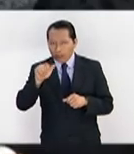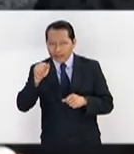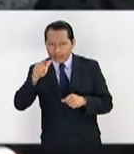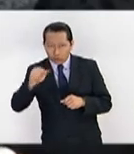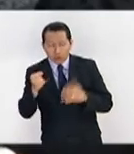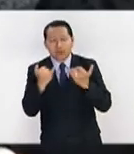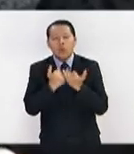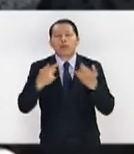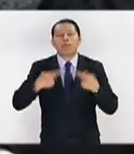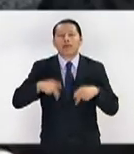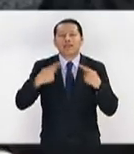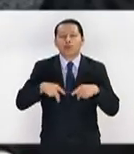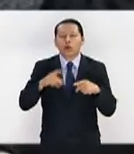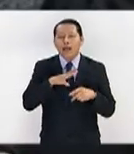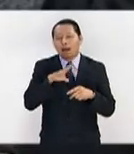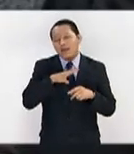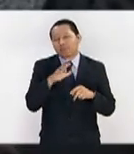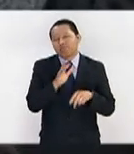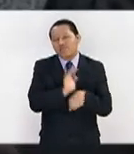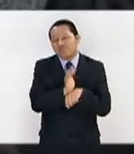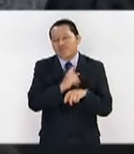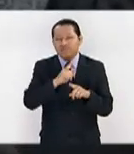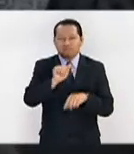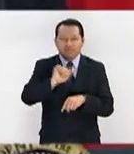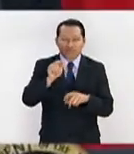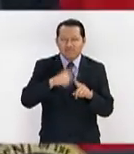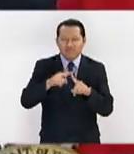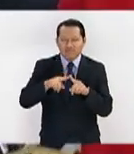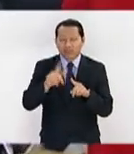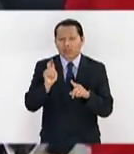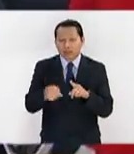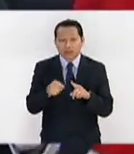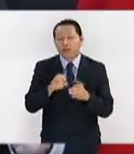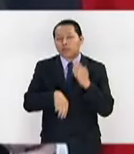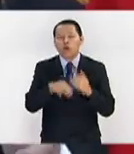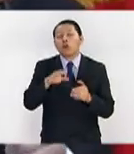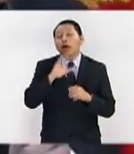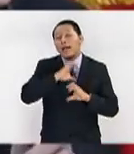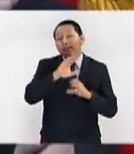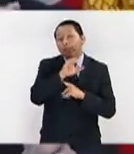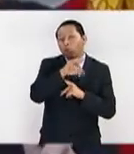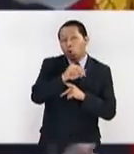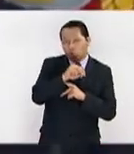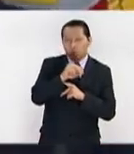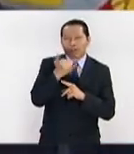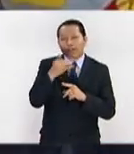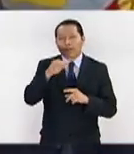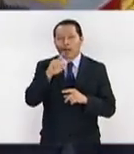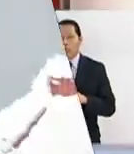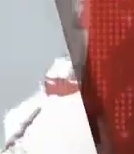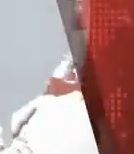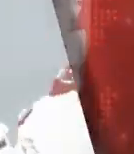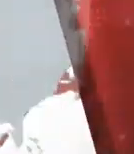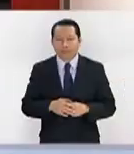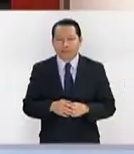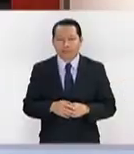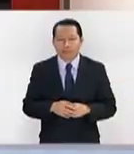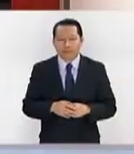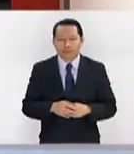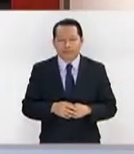incluso gente del espectáculo como los cantantes Bono de U2 y Madonna.